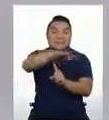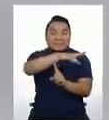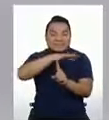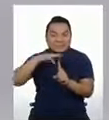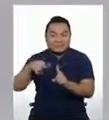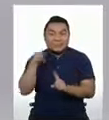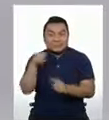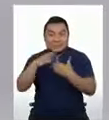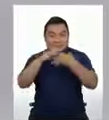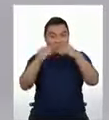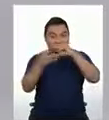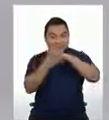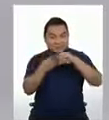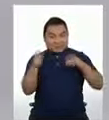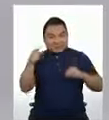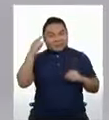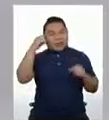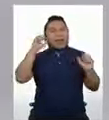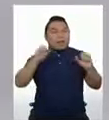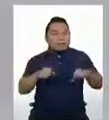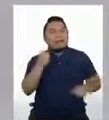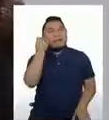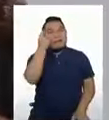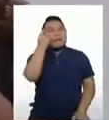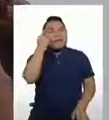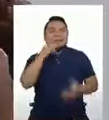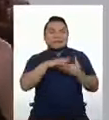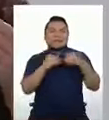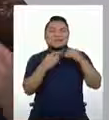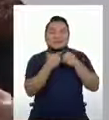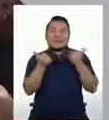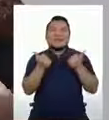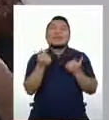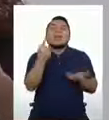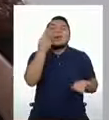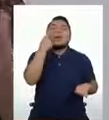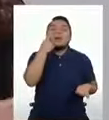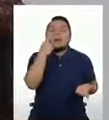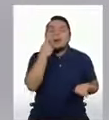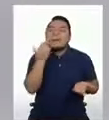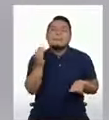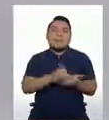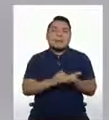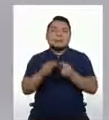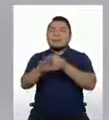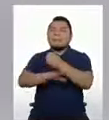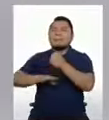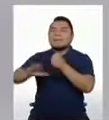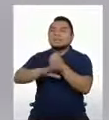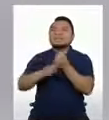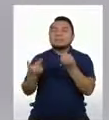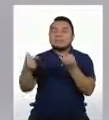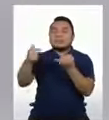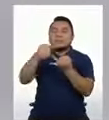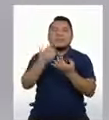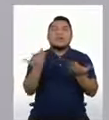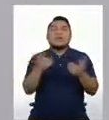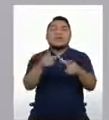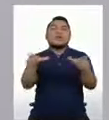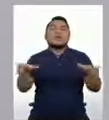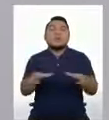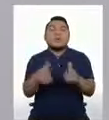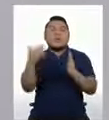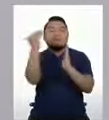escribir nuestra historia y que ésta sea comprensible para quienes la lean, necesitamos conocer algunas cosas básicas, como por ejemplo, las partes que